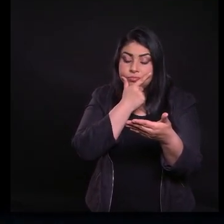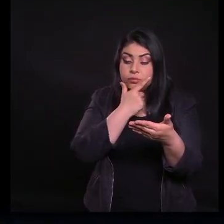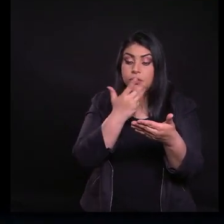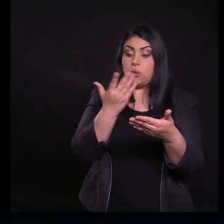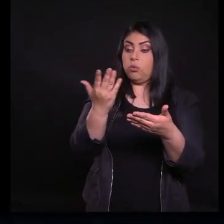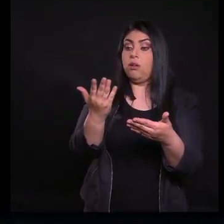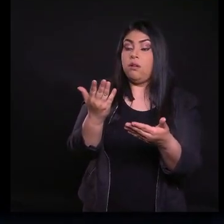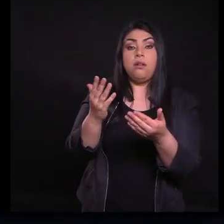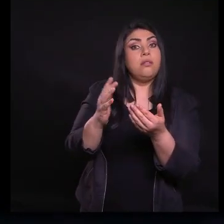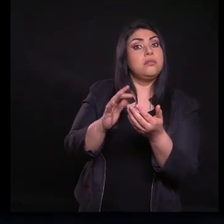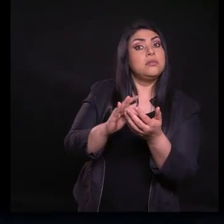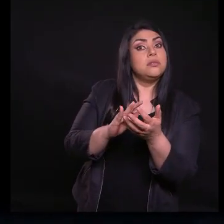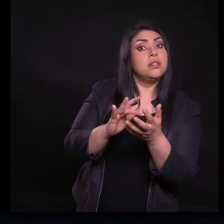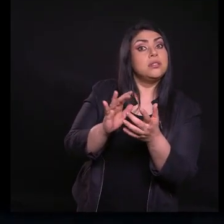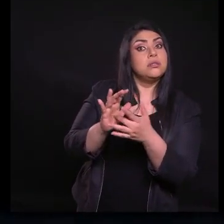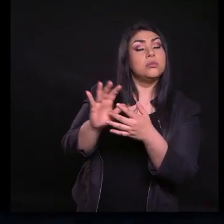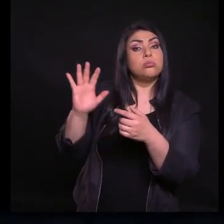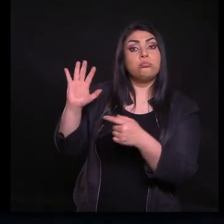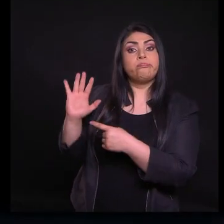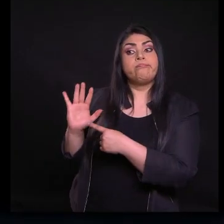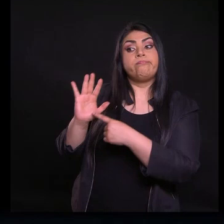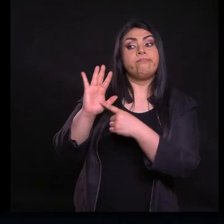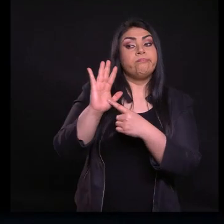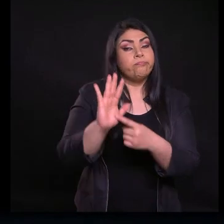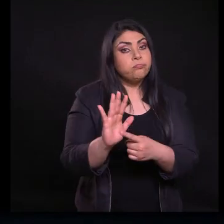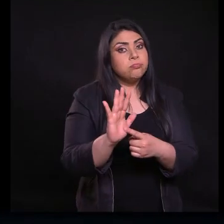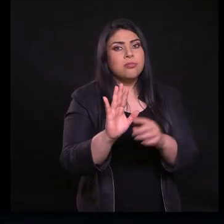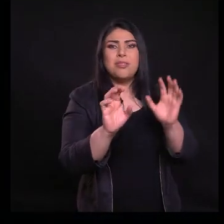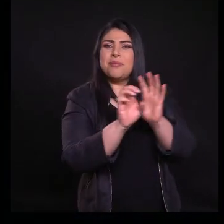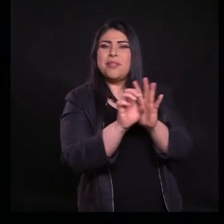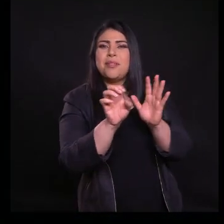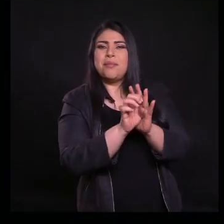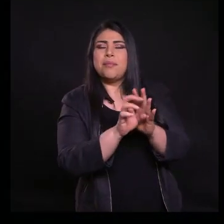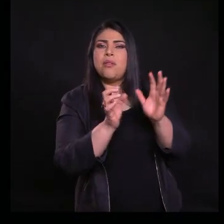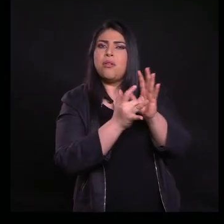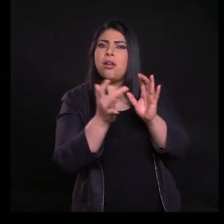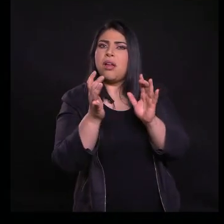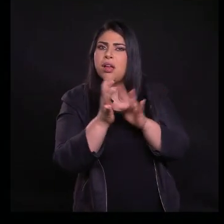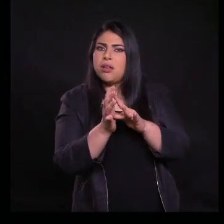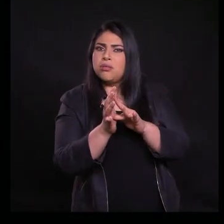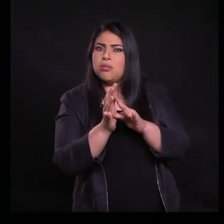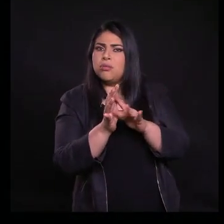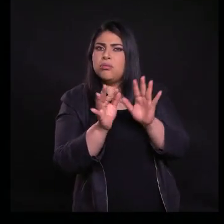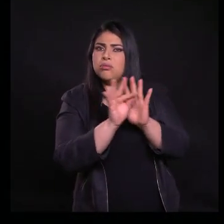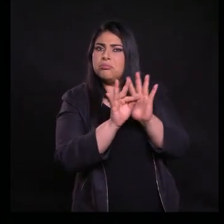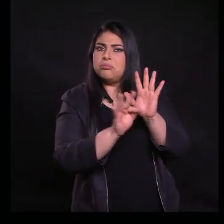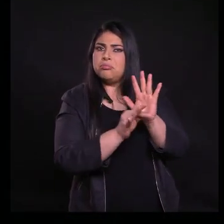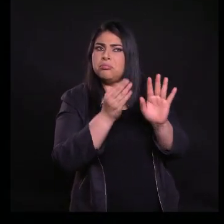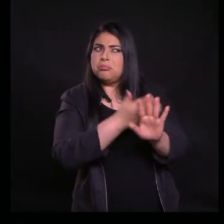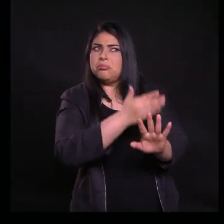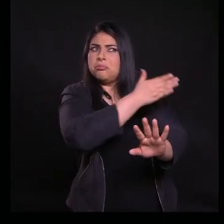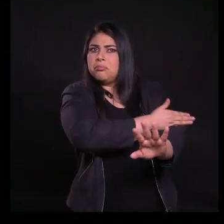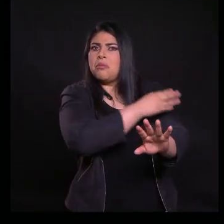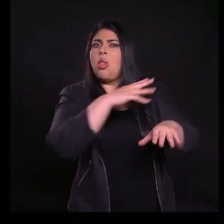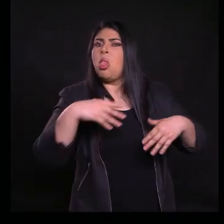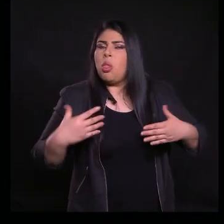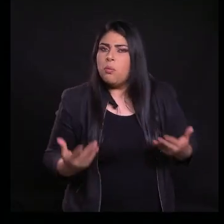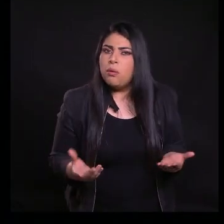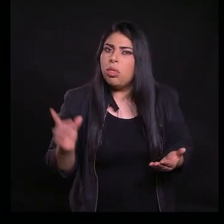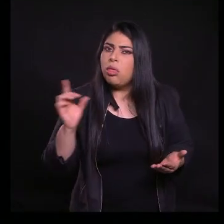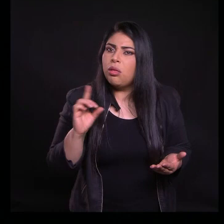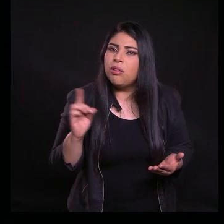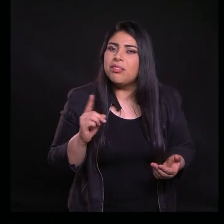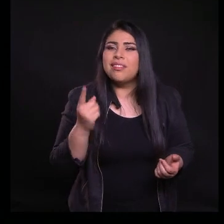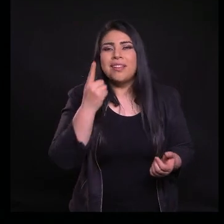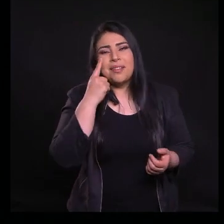jesús te doy un ejemplo en el antiguo testamento pastor y donde aparece jesús en el antiguo testamento mira